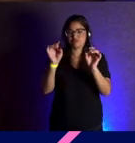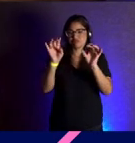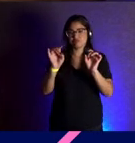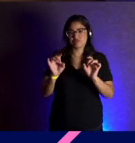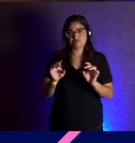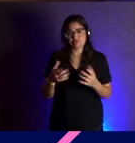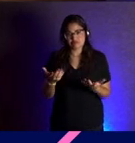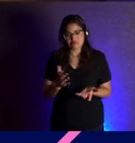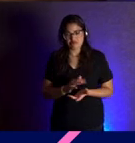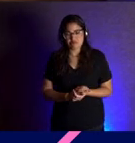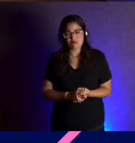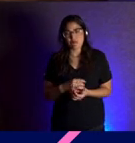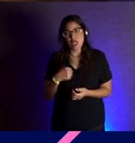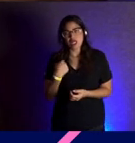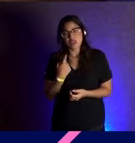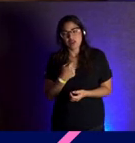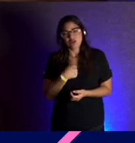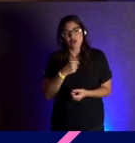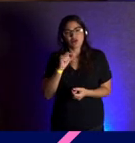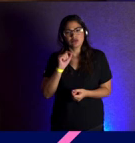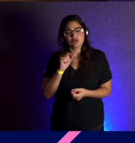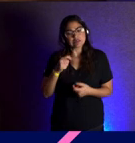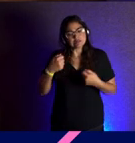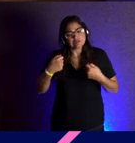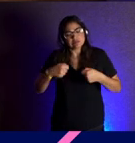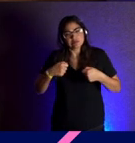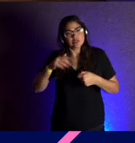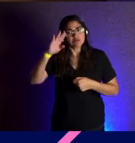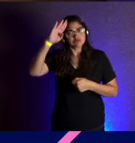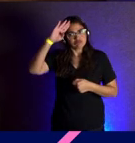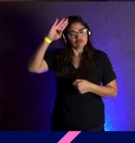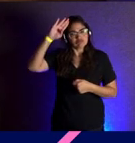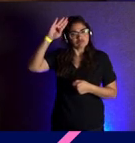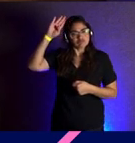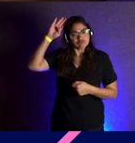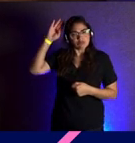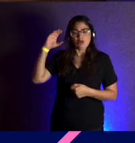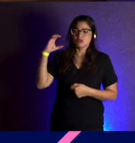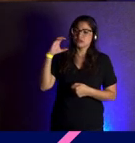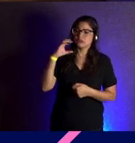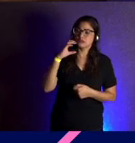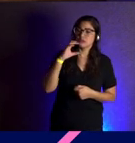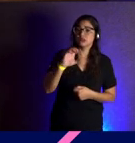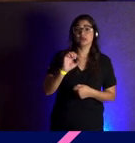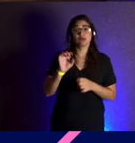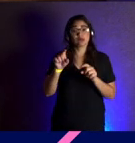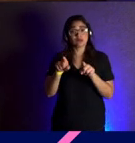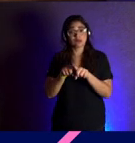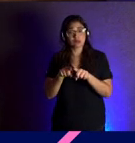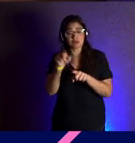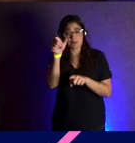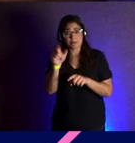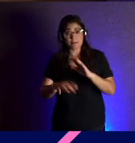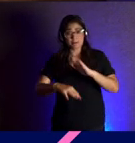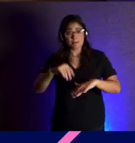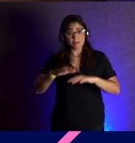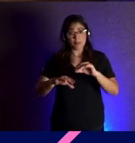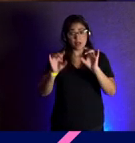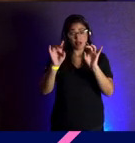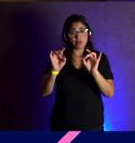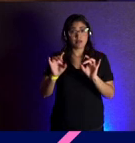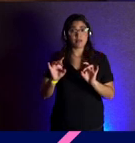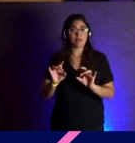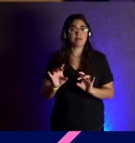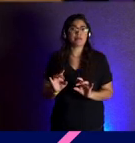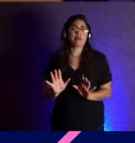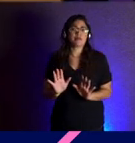que necesitamos en la academia a los científicos y a los expertos. Es la única manera. Si no, metemos la pata, como diríamos en